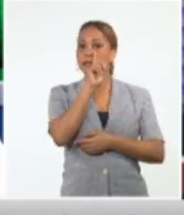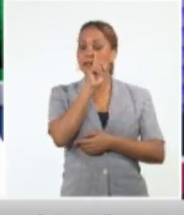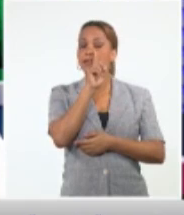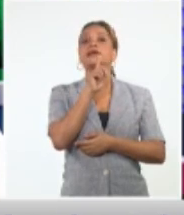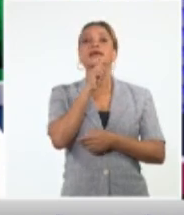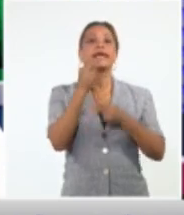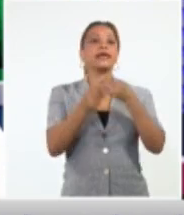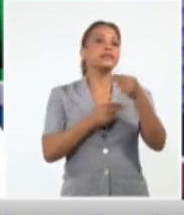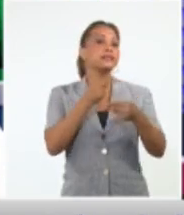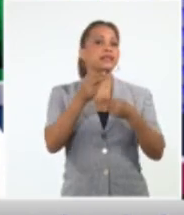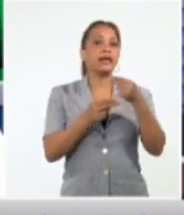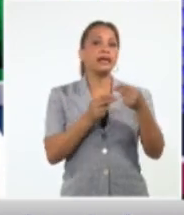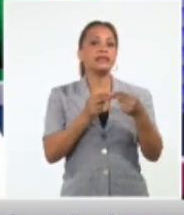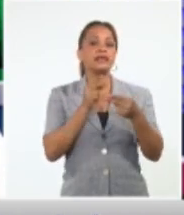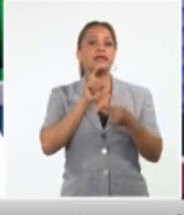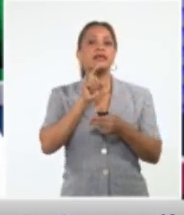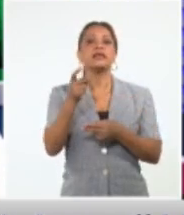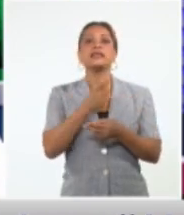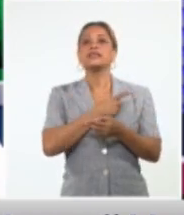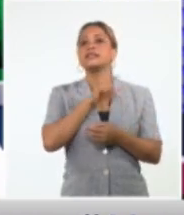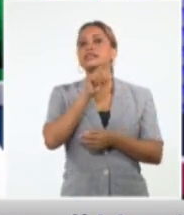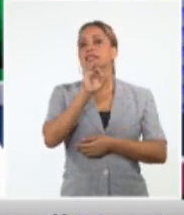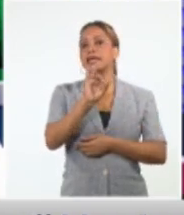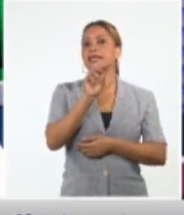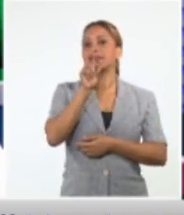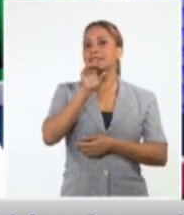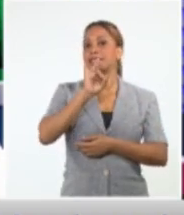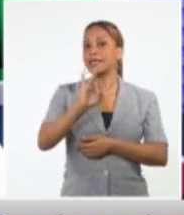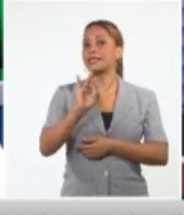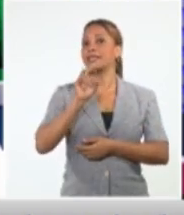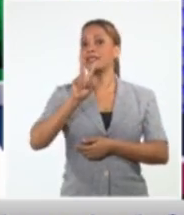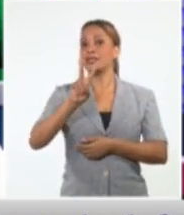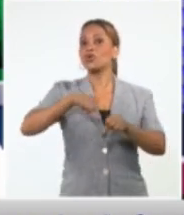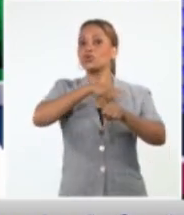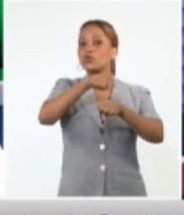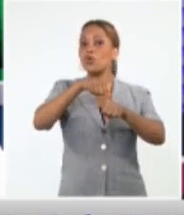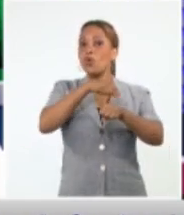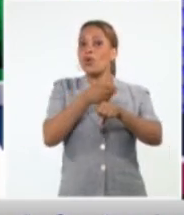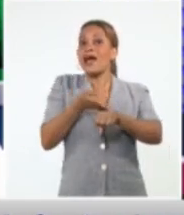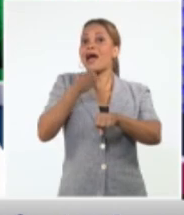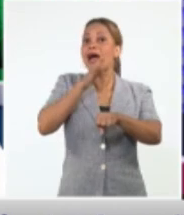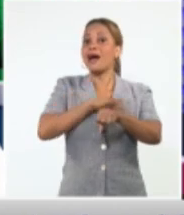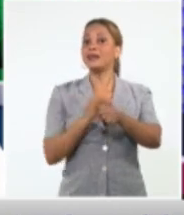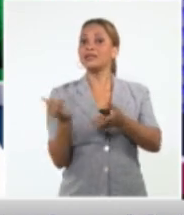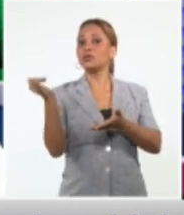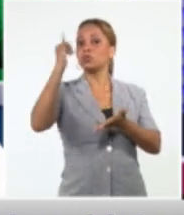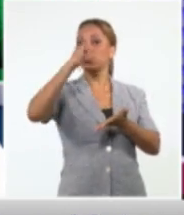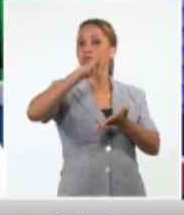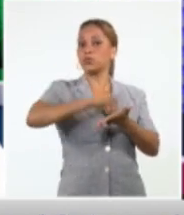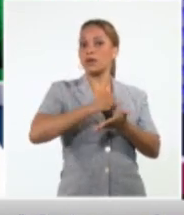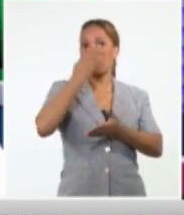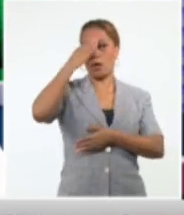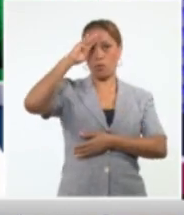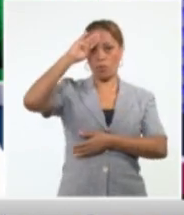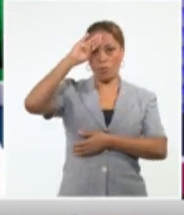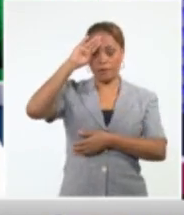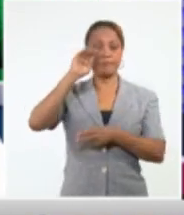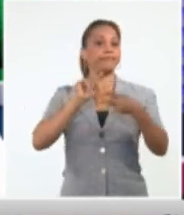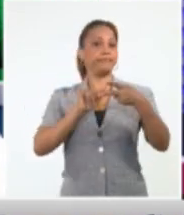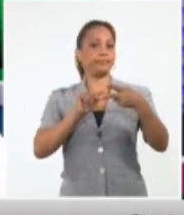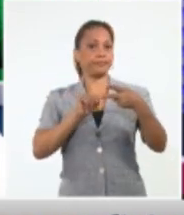realizado en las últimas 72 horas antes de entrar al país. Y de todas